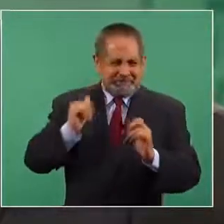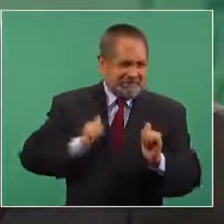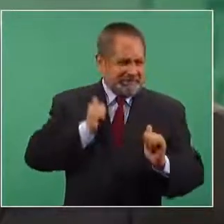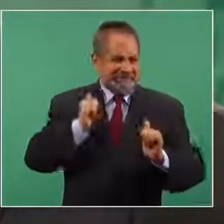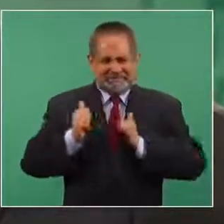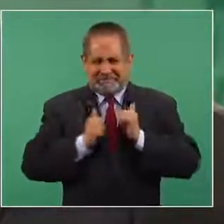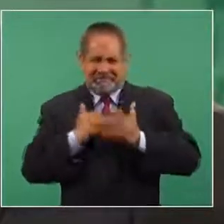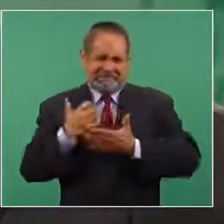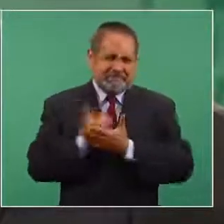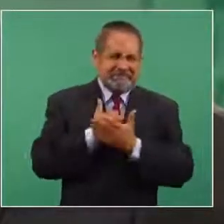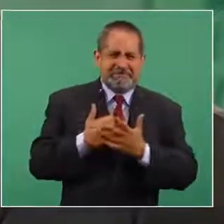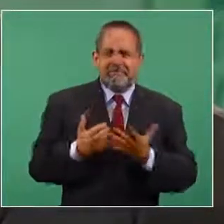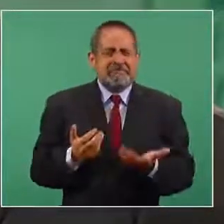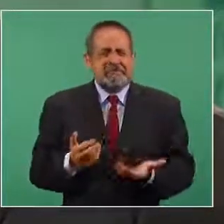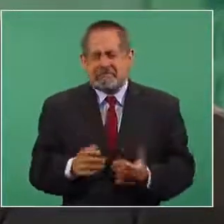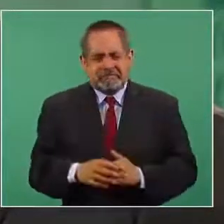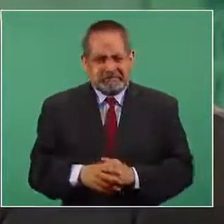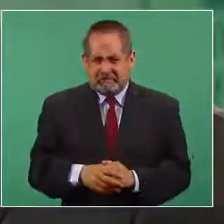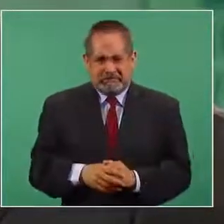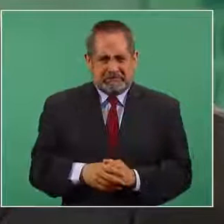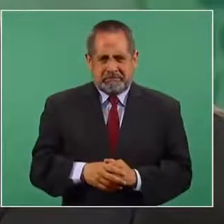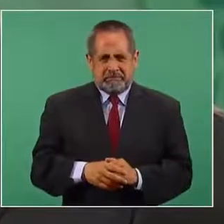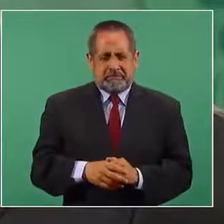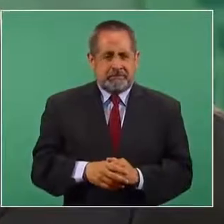justifica los medios,